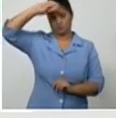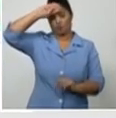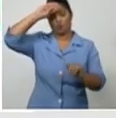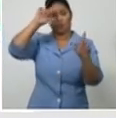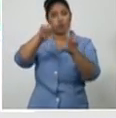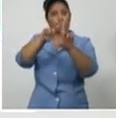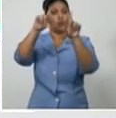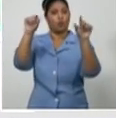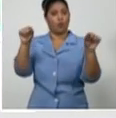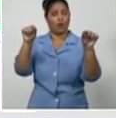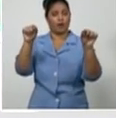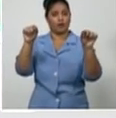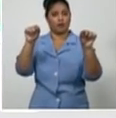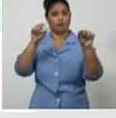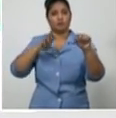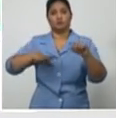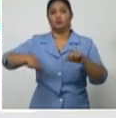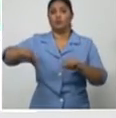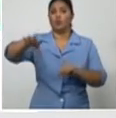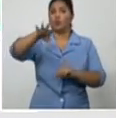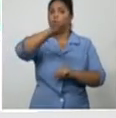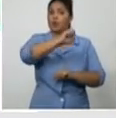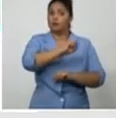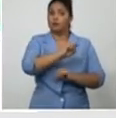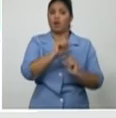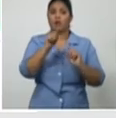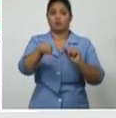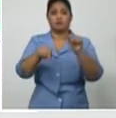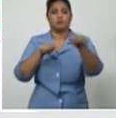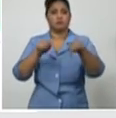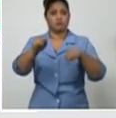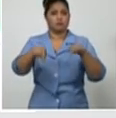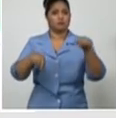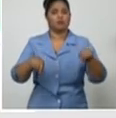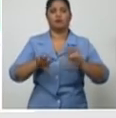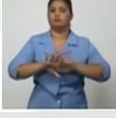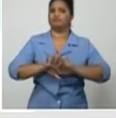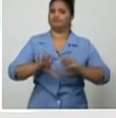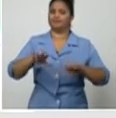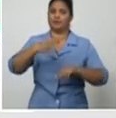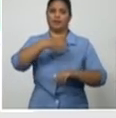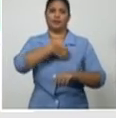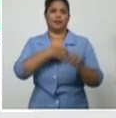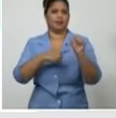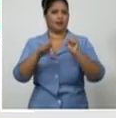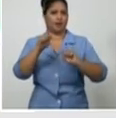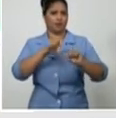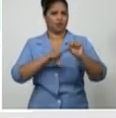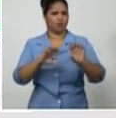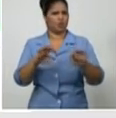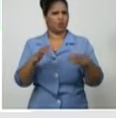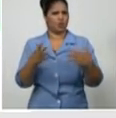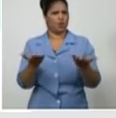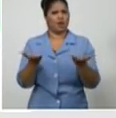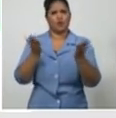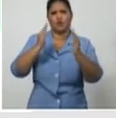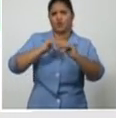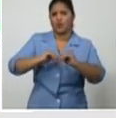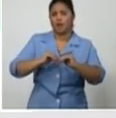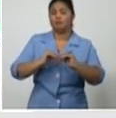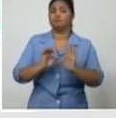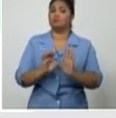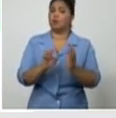en todos sus territorios, y excepto Santi Espíritu, que